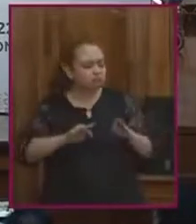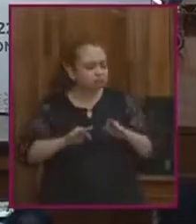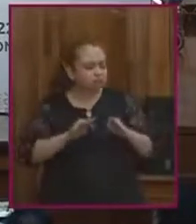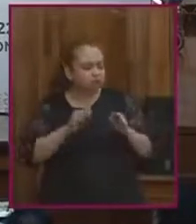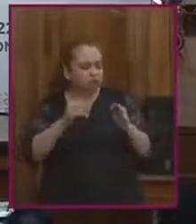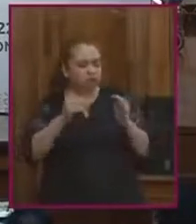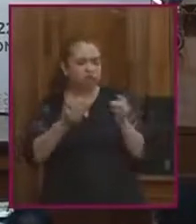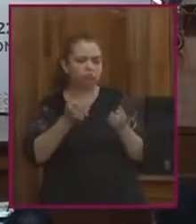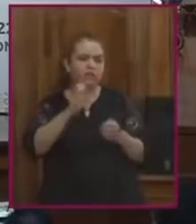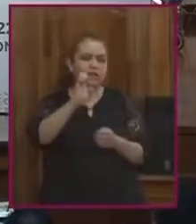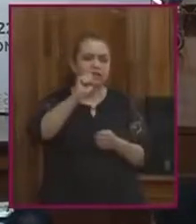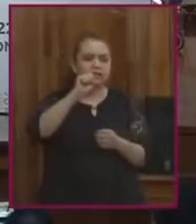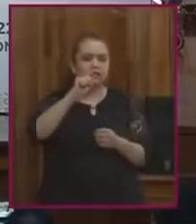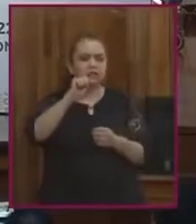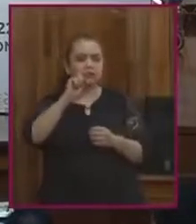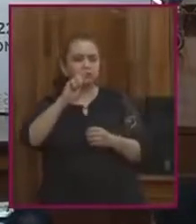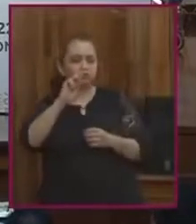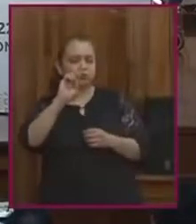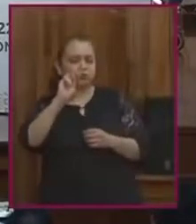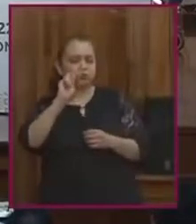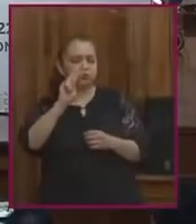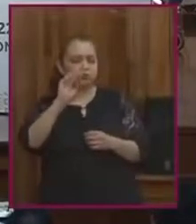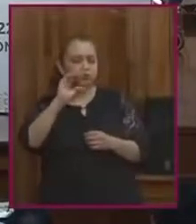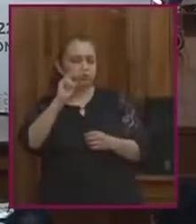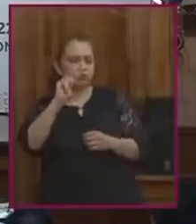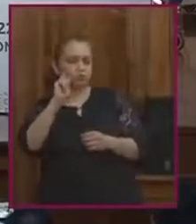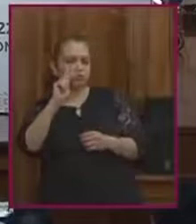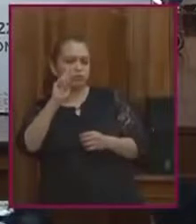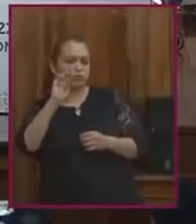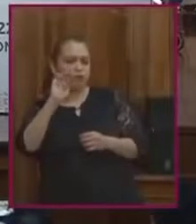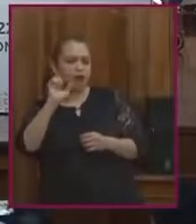que ha implicado mucha reflexión. Pero, ¿qué ha tenido en